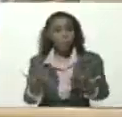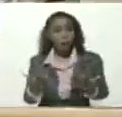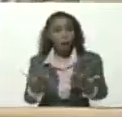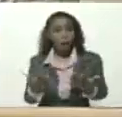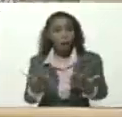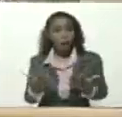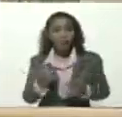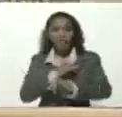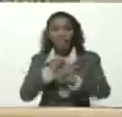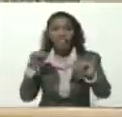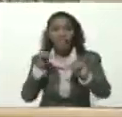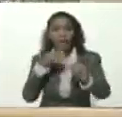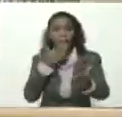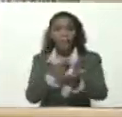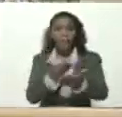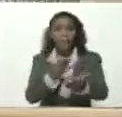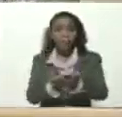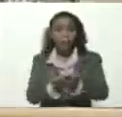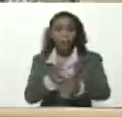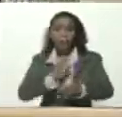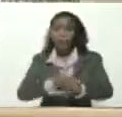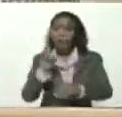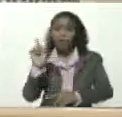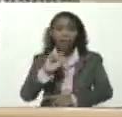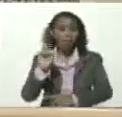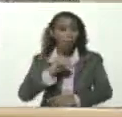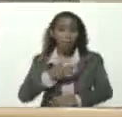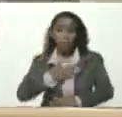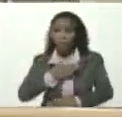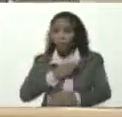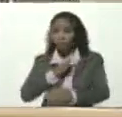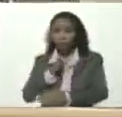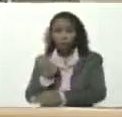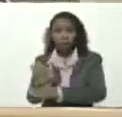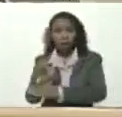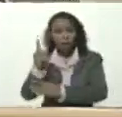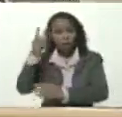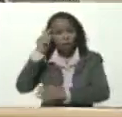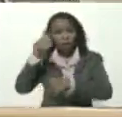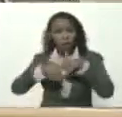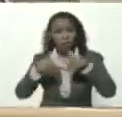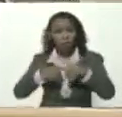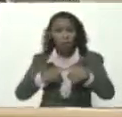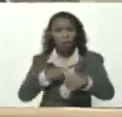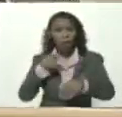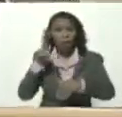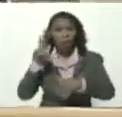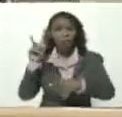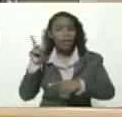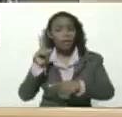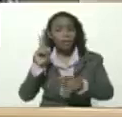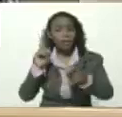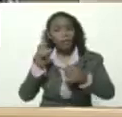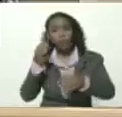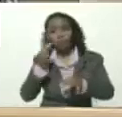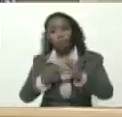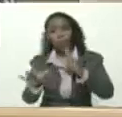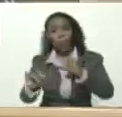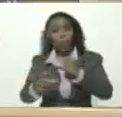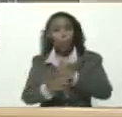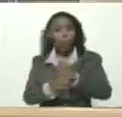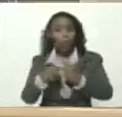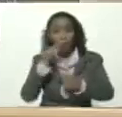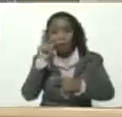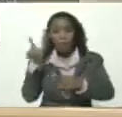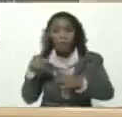es finalmente la oferta, porque si no puede ir el día de las elecciones a votar y de repente vota por Juan y está votando